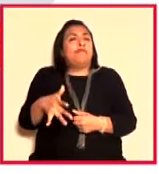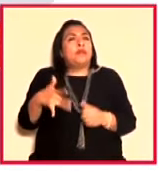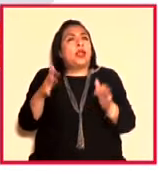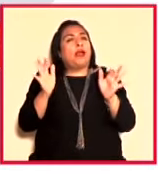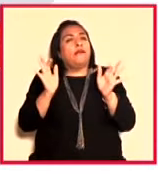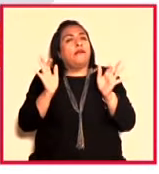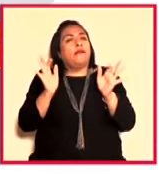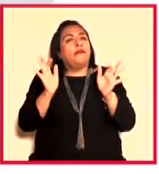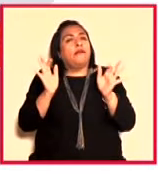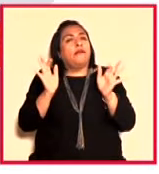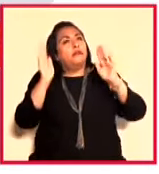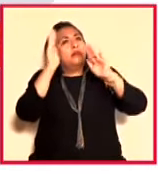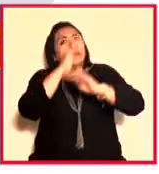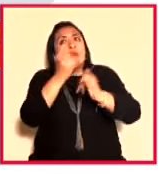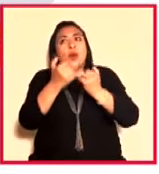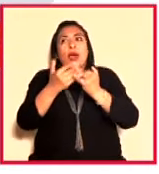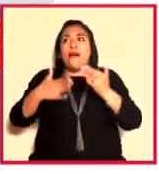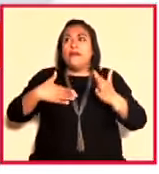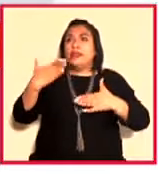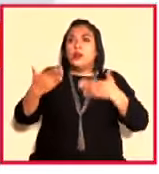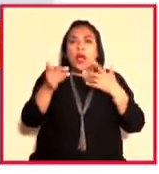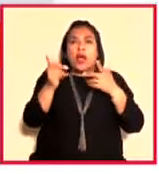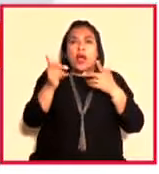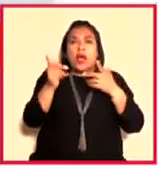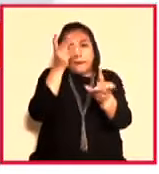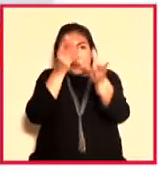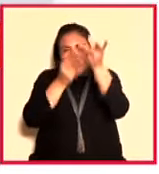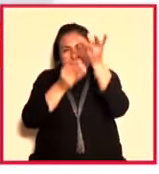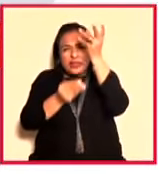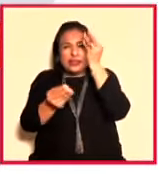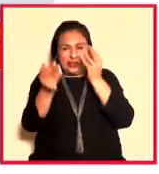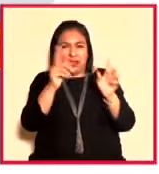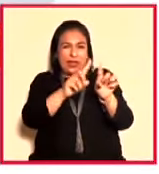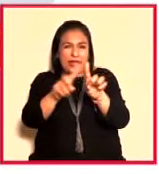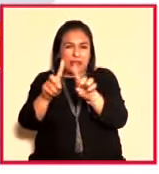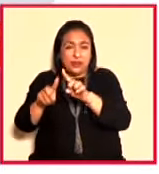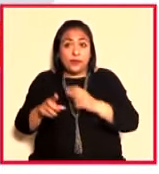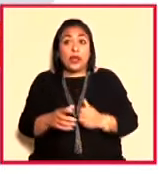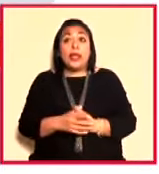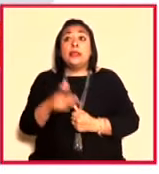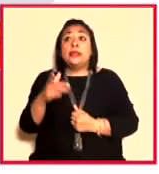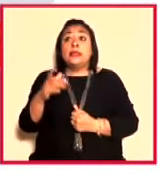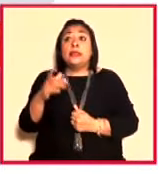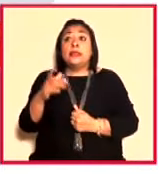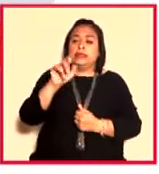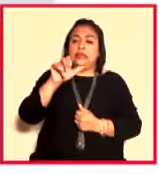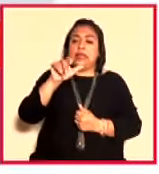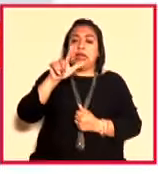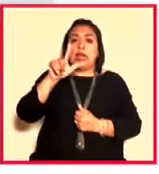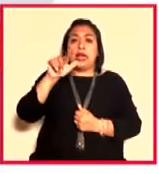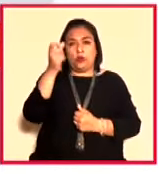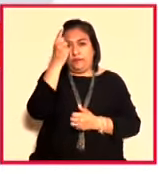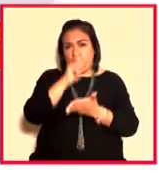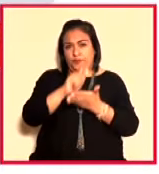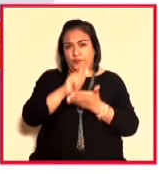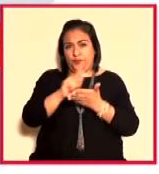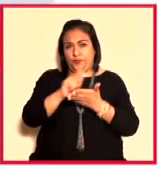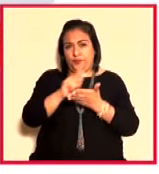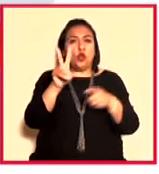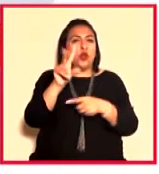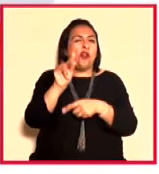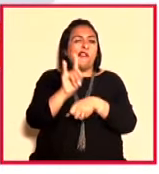aventura de conocimiento, de aprendizaje. Cristian Alarcón es autor de títulos de no ficción como